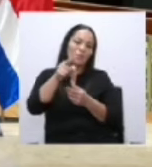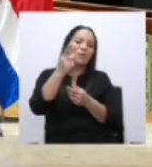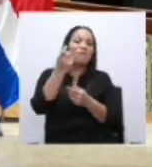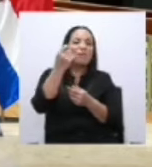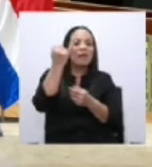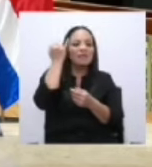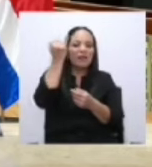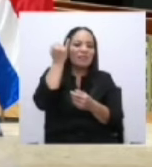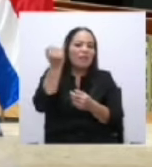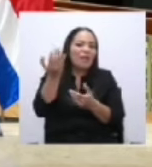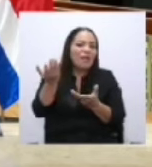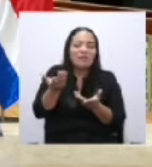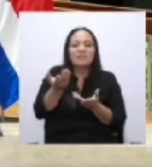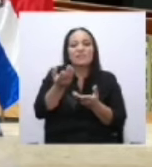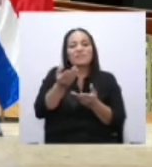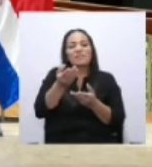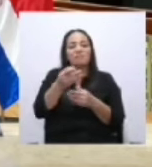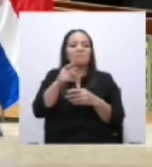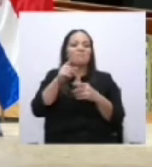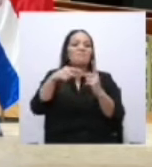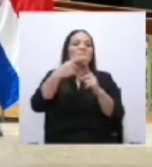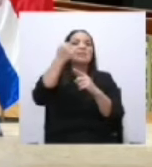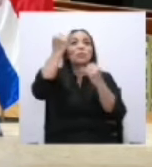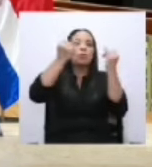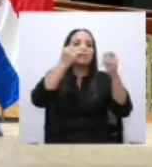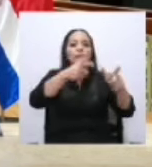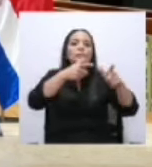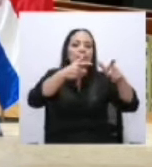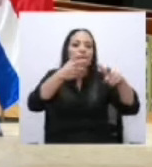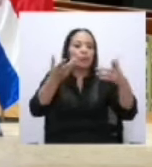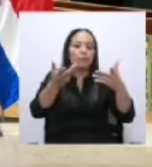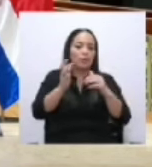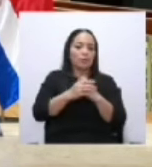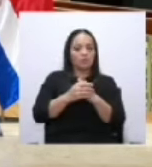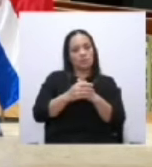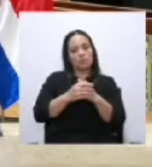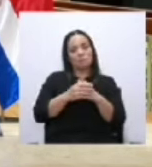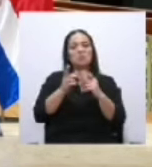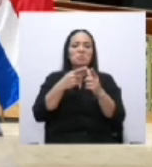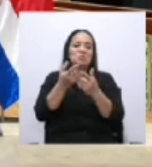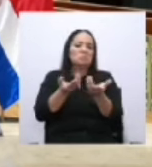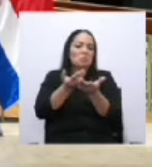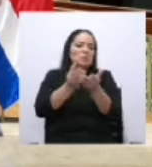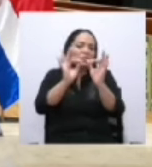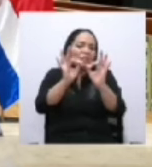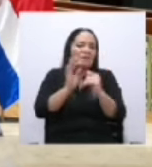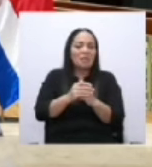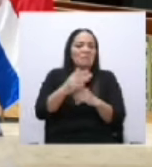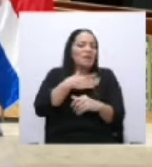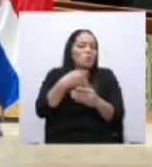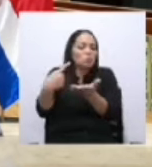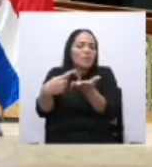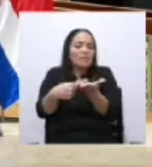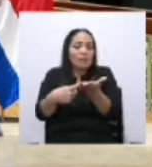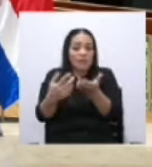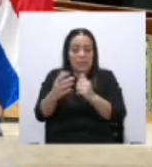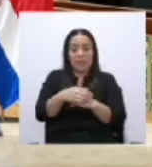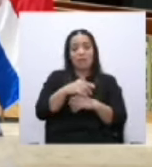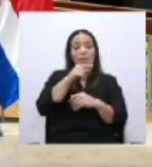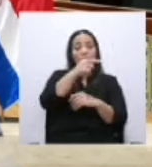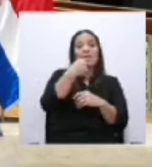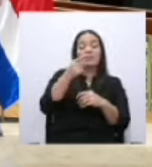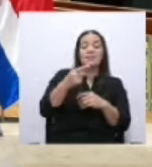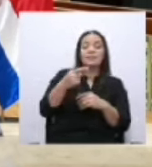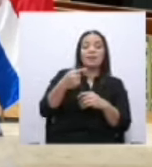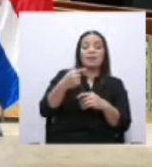extremas, y me encanta que lo debatamos. Ella dice el privatizador, dice que